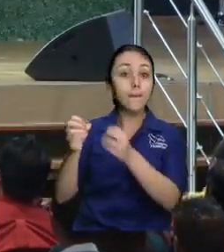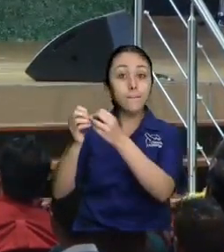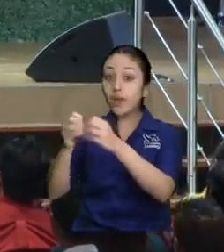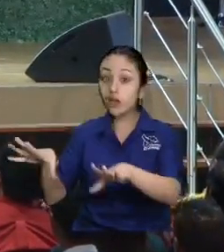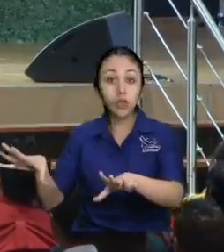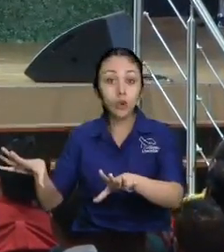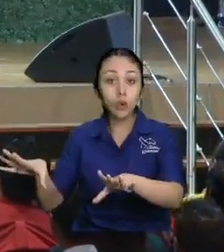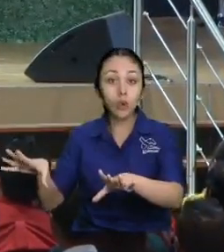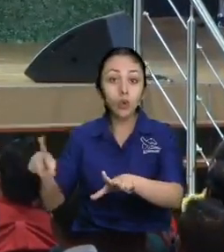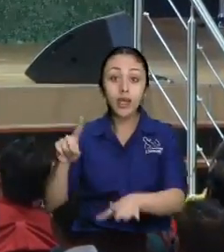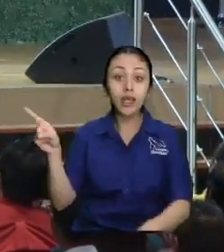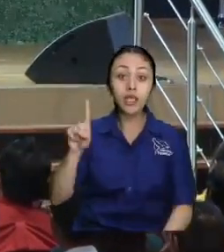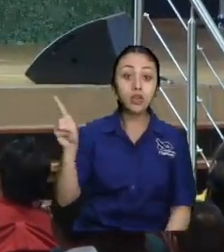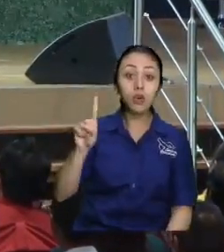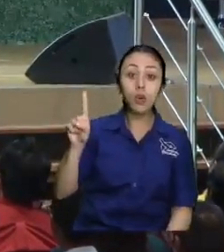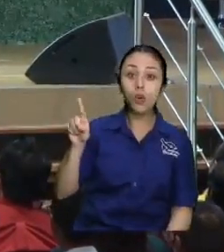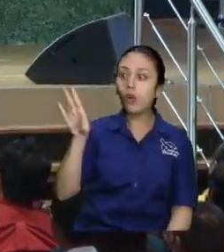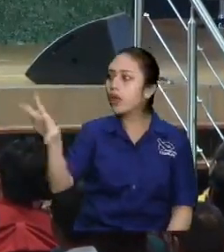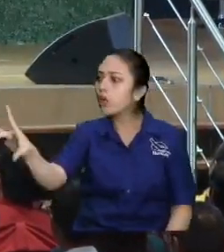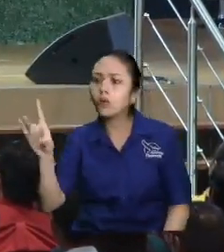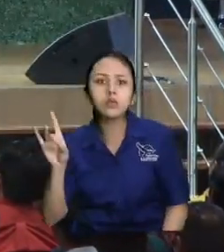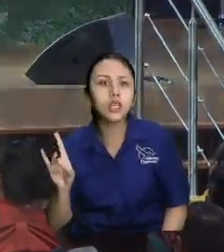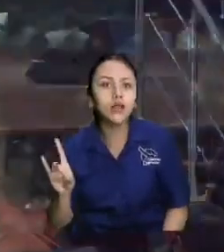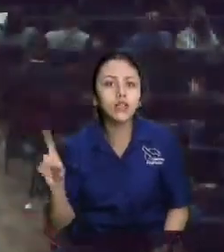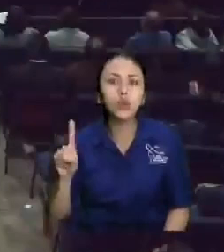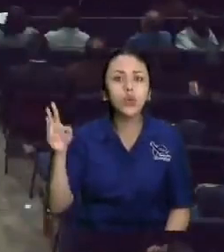Y 3 días.